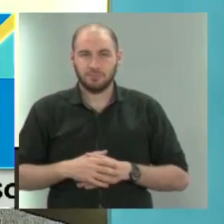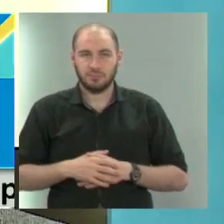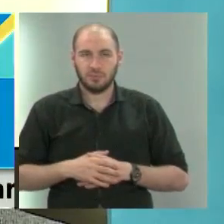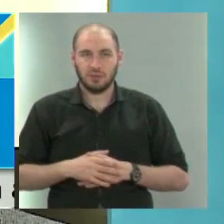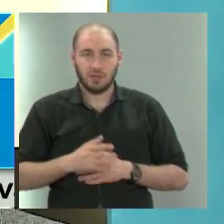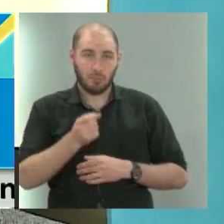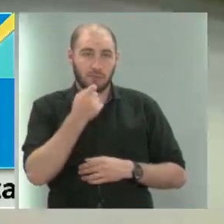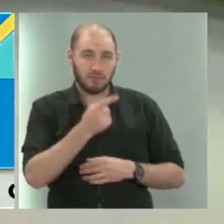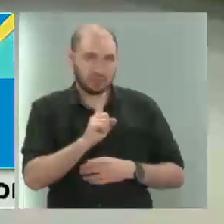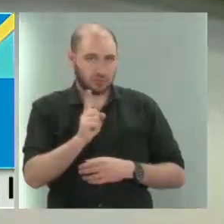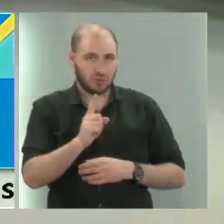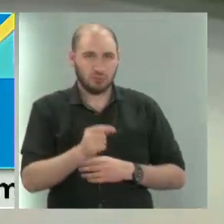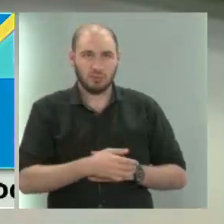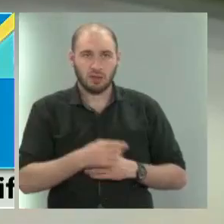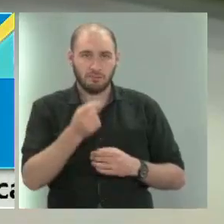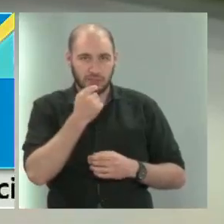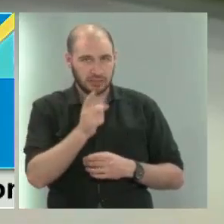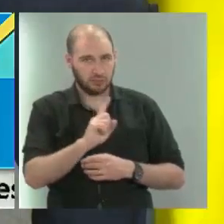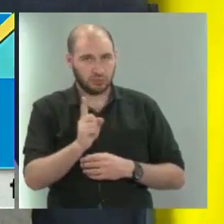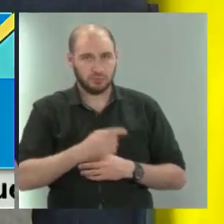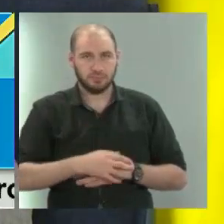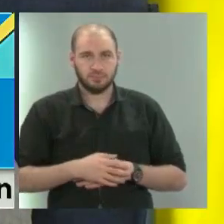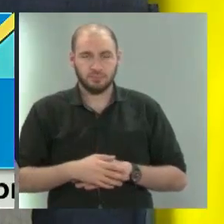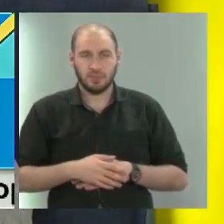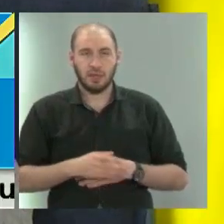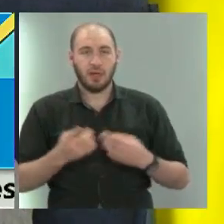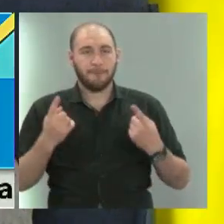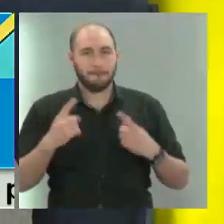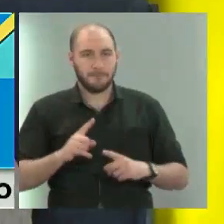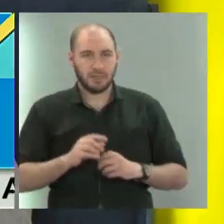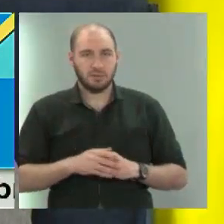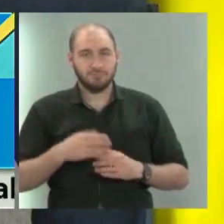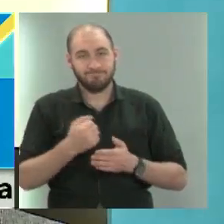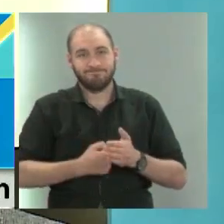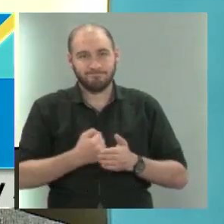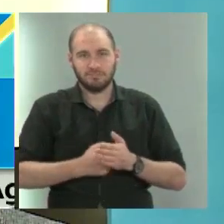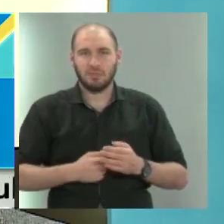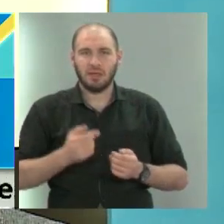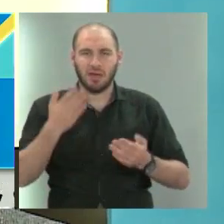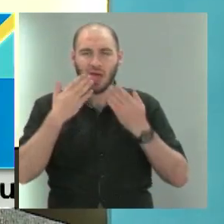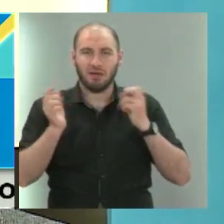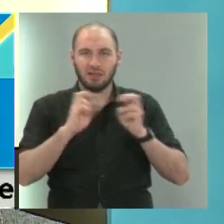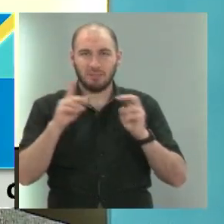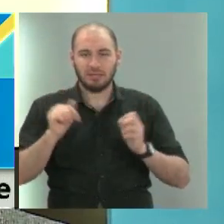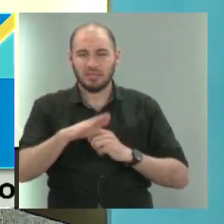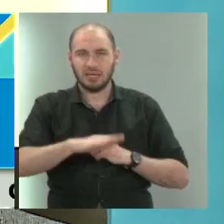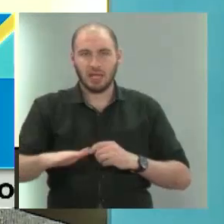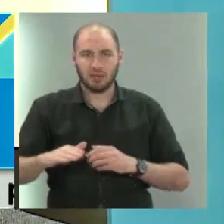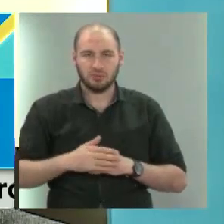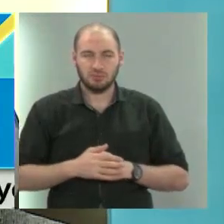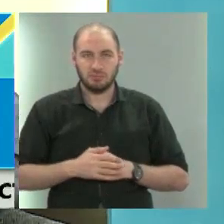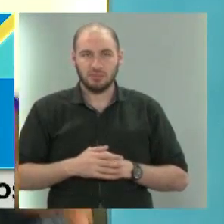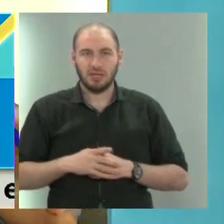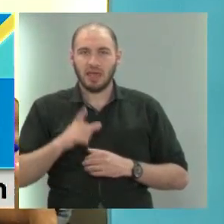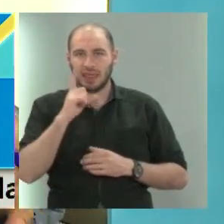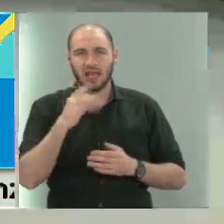es fácil, ¿eh? No es una tarea fácil, pero hay que intentarlo. Hablando un poco acerca de esto de los chicos, el hecho de que haya